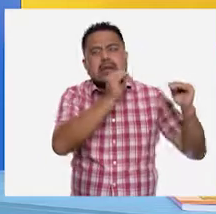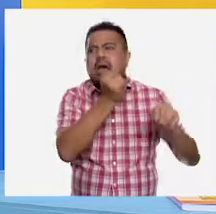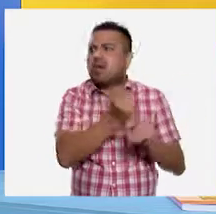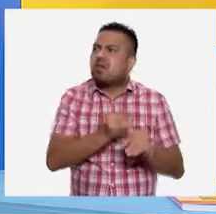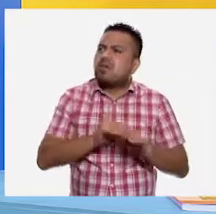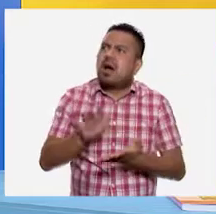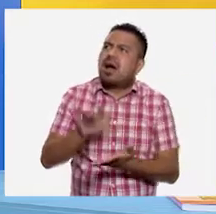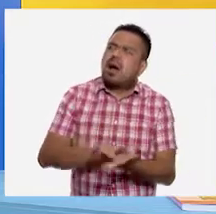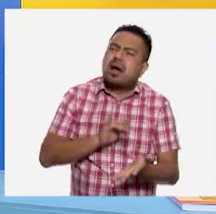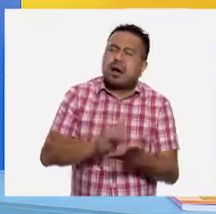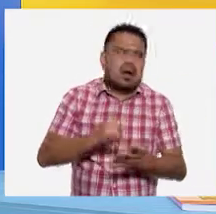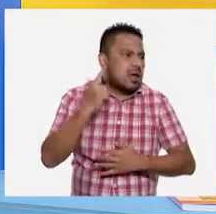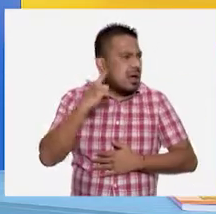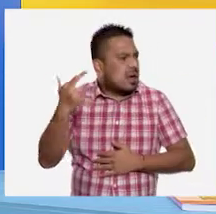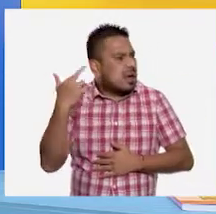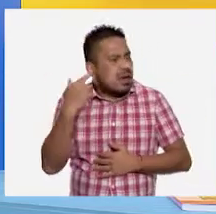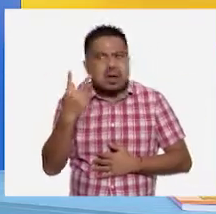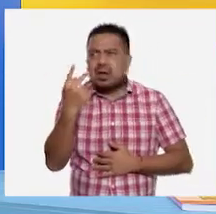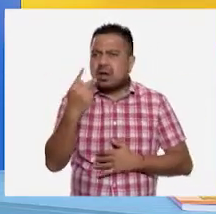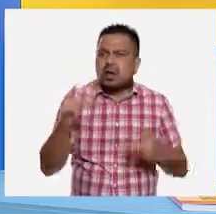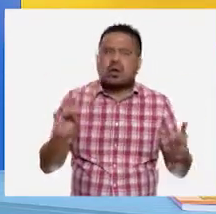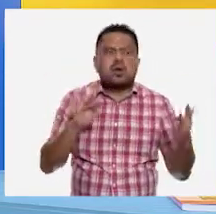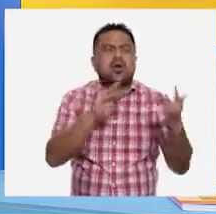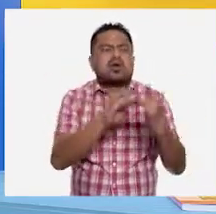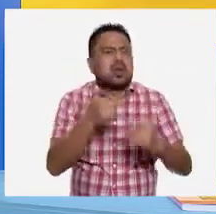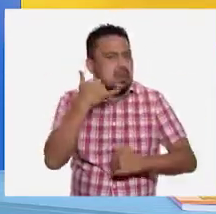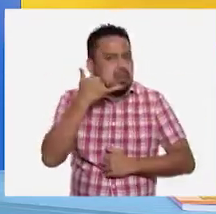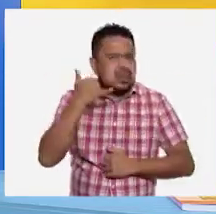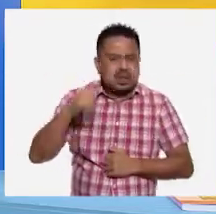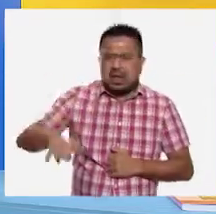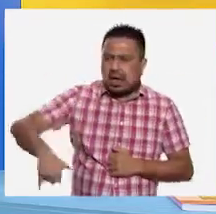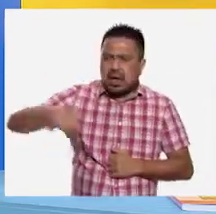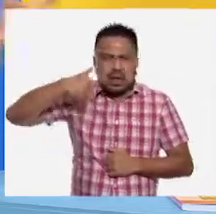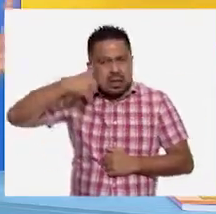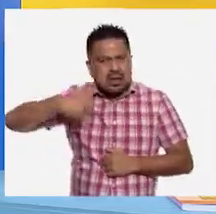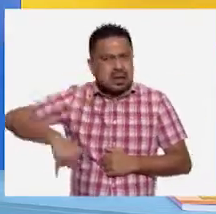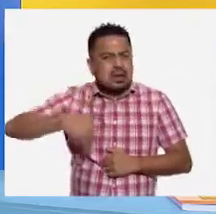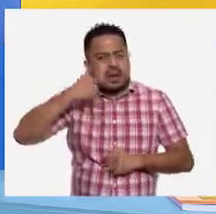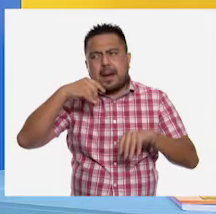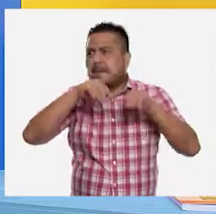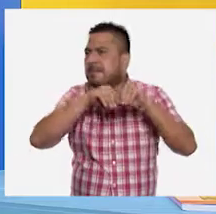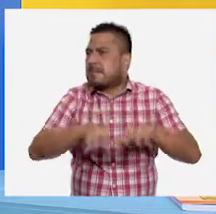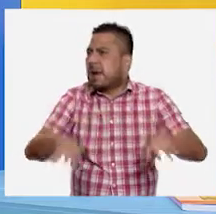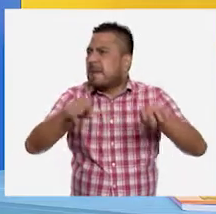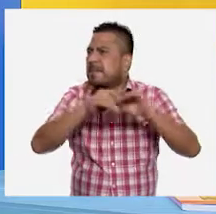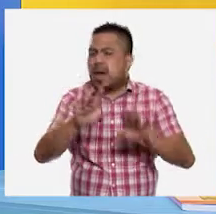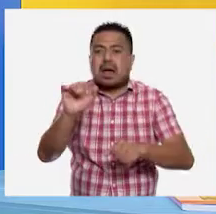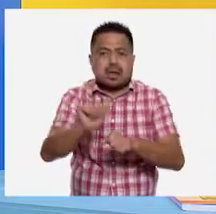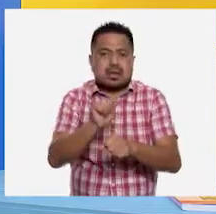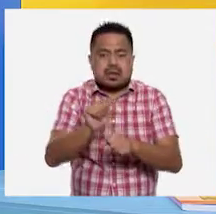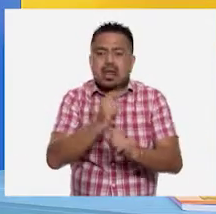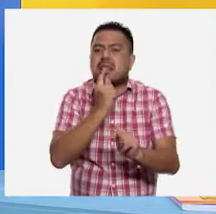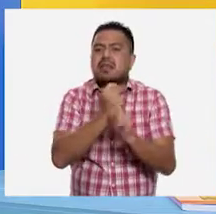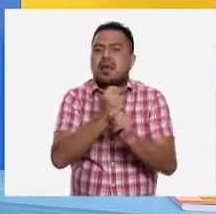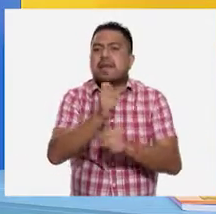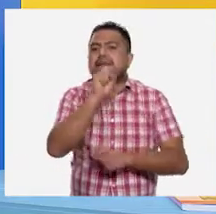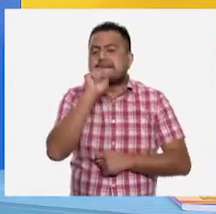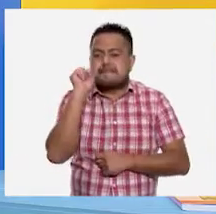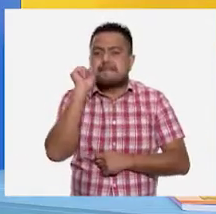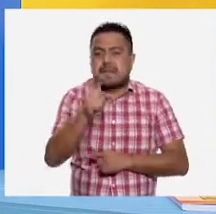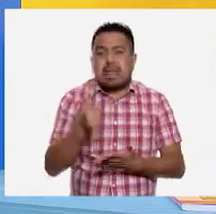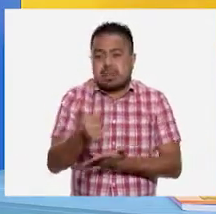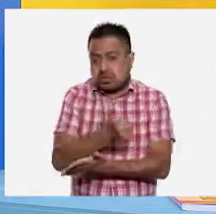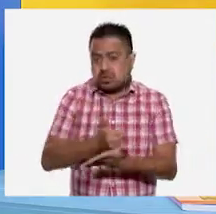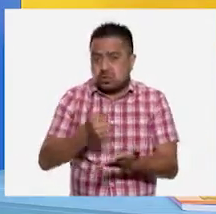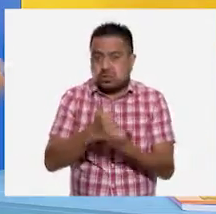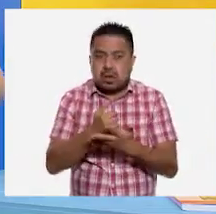radio y televisión, se comunicaba por teléfono y comenzaba a trasladarse masivamente en automóvil y en el transporte público. En la